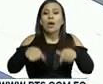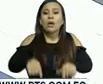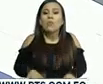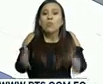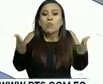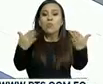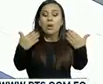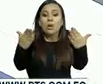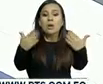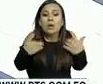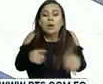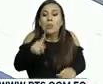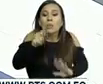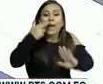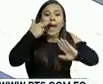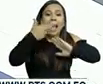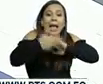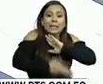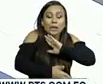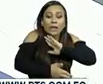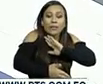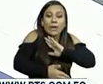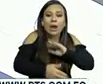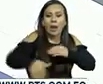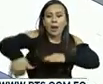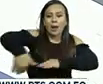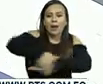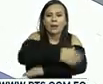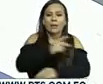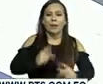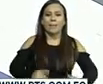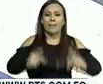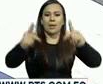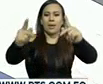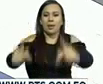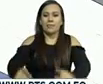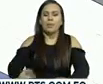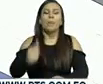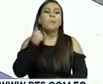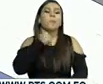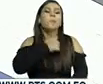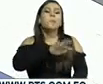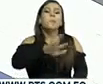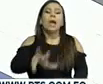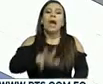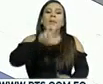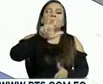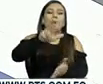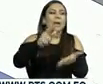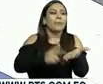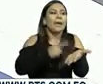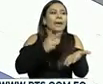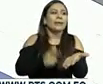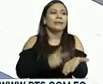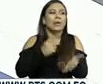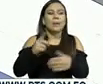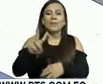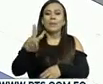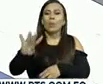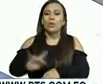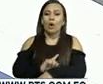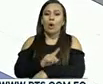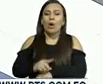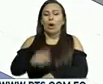les contamos que una gasolinera ubicada en las vías perimetral fue asaltada tres veces esto en menos de 24 horas